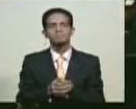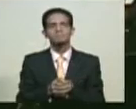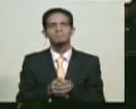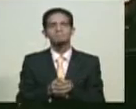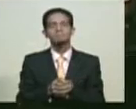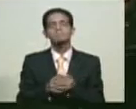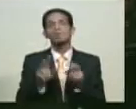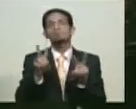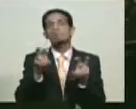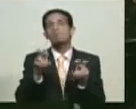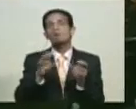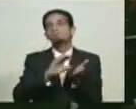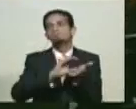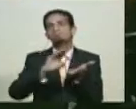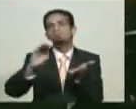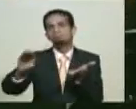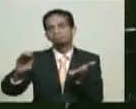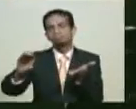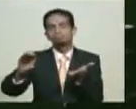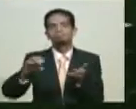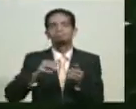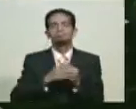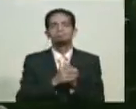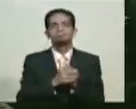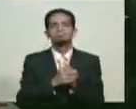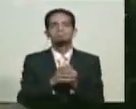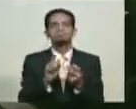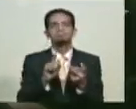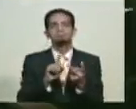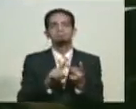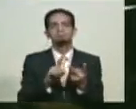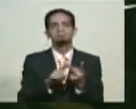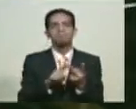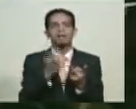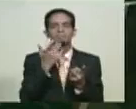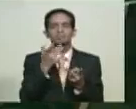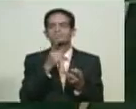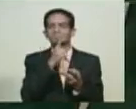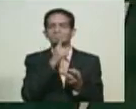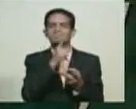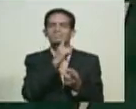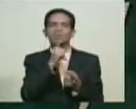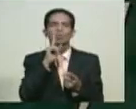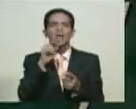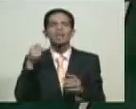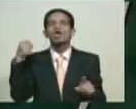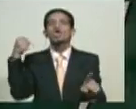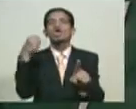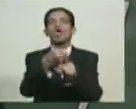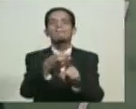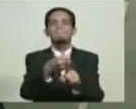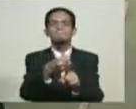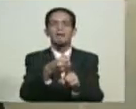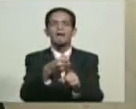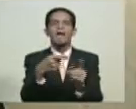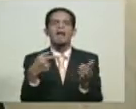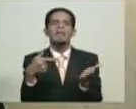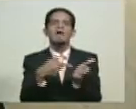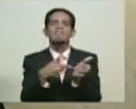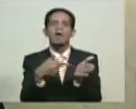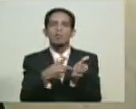nuevos créditos, pateo de la deuda que llaman, ¿verdad? lanzarla para atrás,